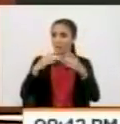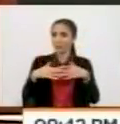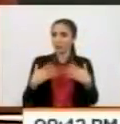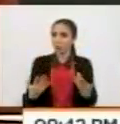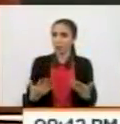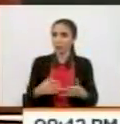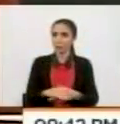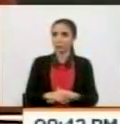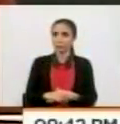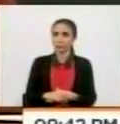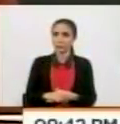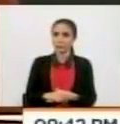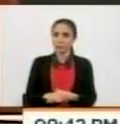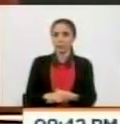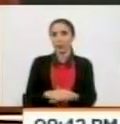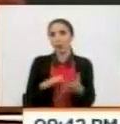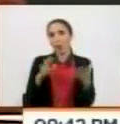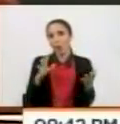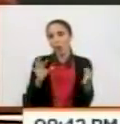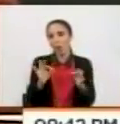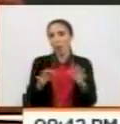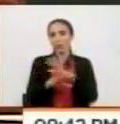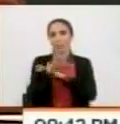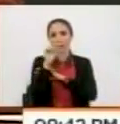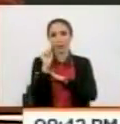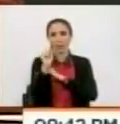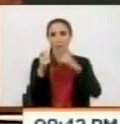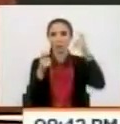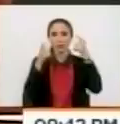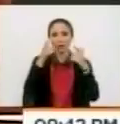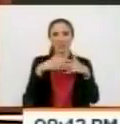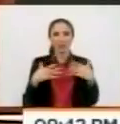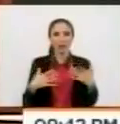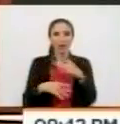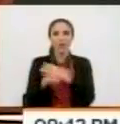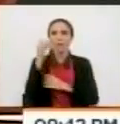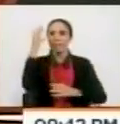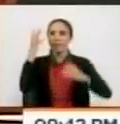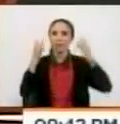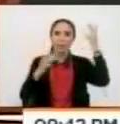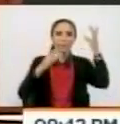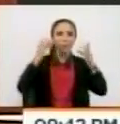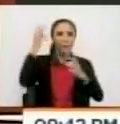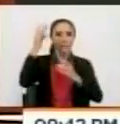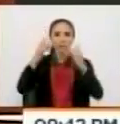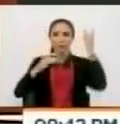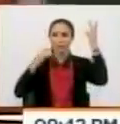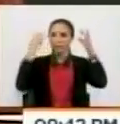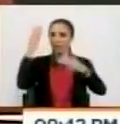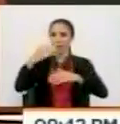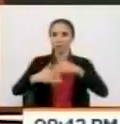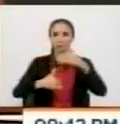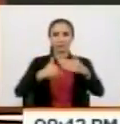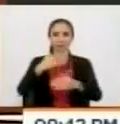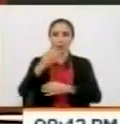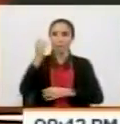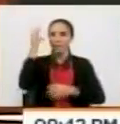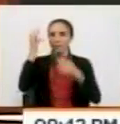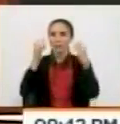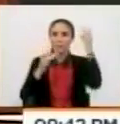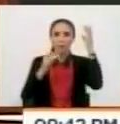podemos decir algo aprendimos de él, es la innovación, la creación permanente. Reinventarse. Inventarse y